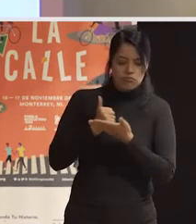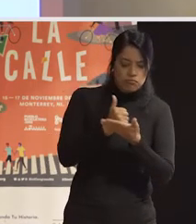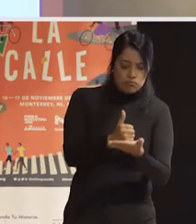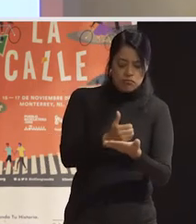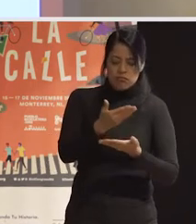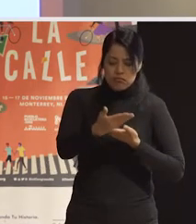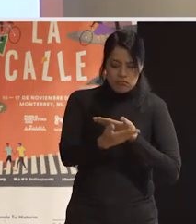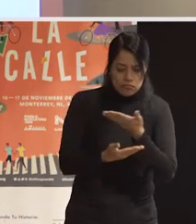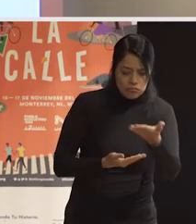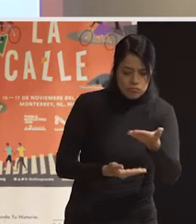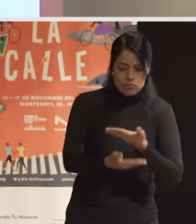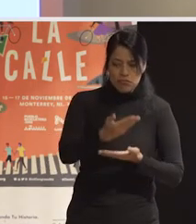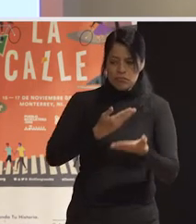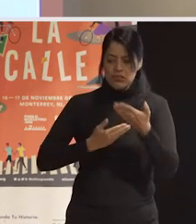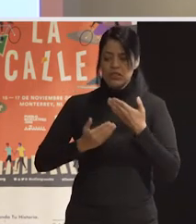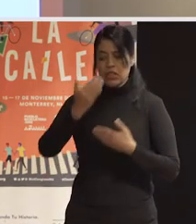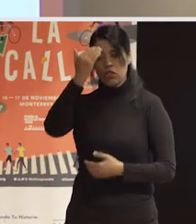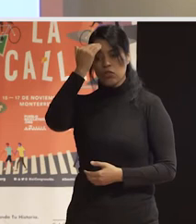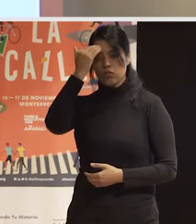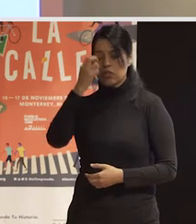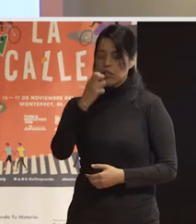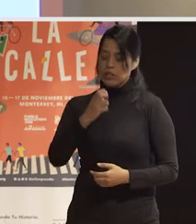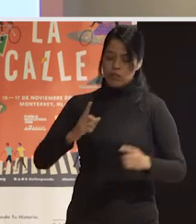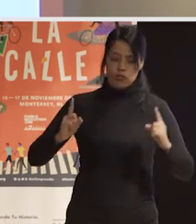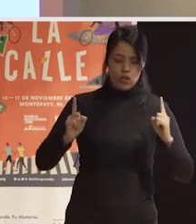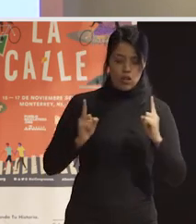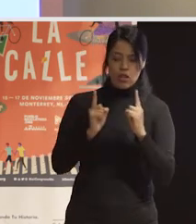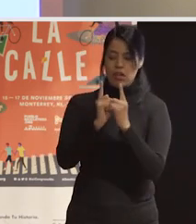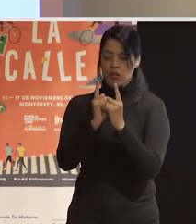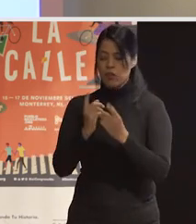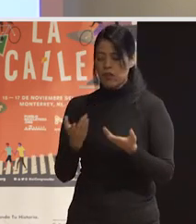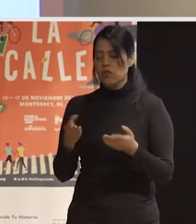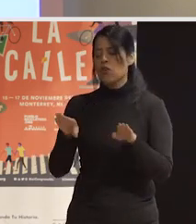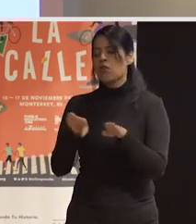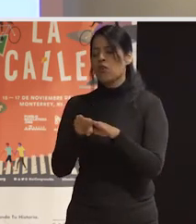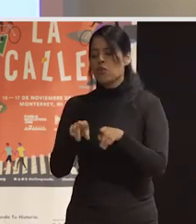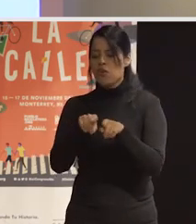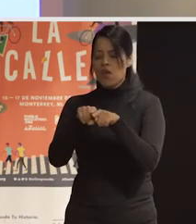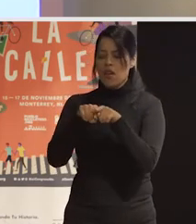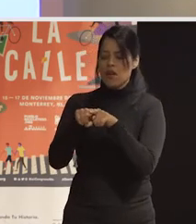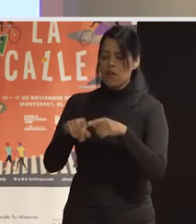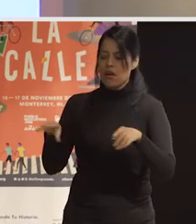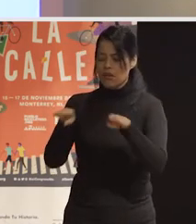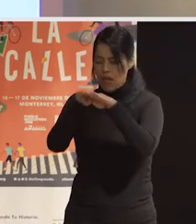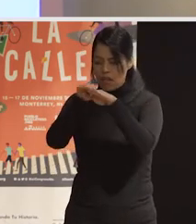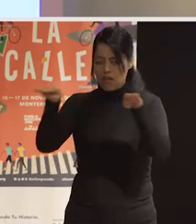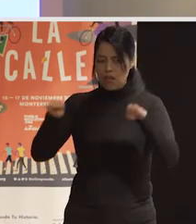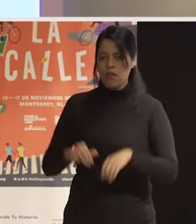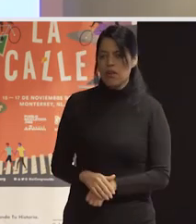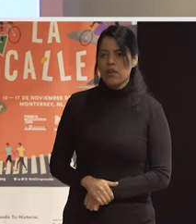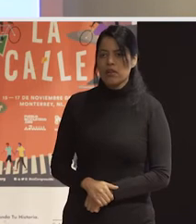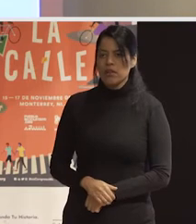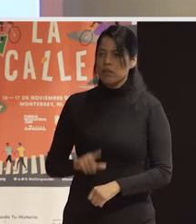y eso fue la base de este encuentro como la hermandad y la igualdad bien después